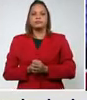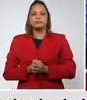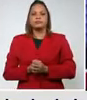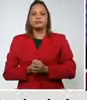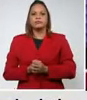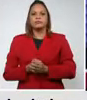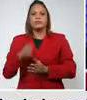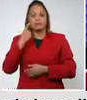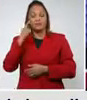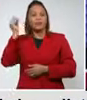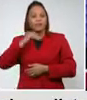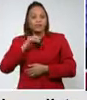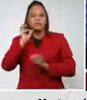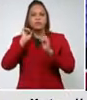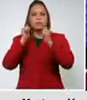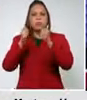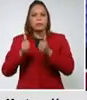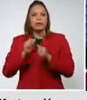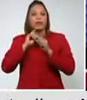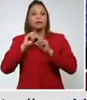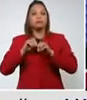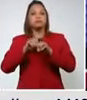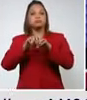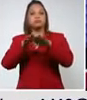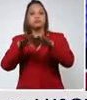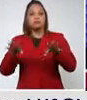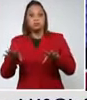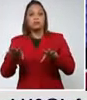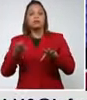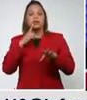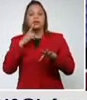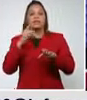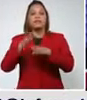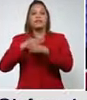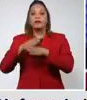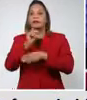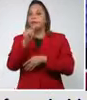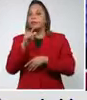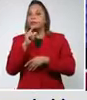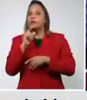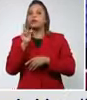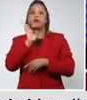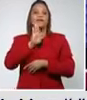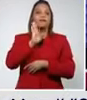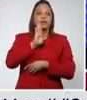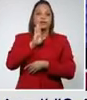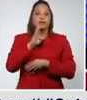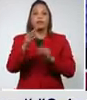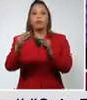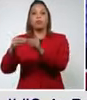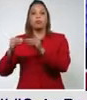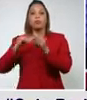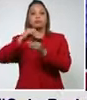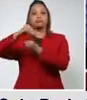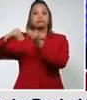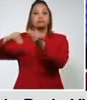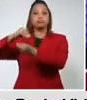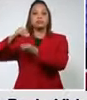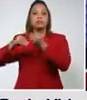un virus, que ahí podemos tener un grupo de personas que estén infectadas, que estén transmitiendo, que no tienen síntomas de la